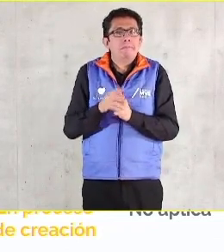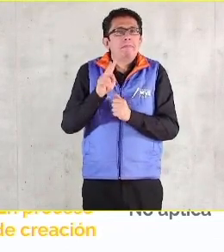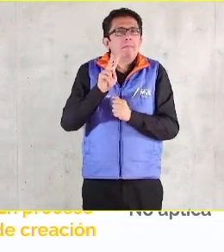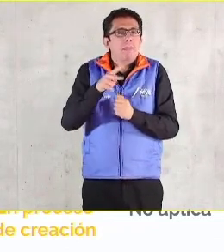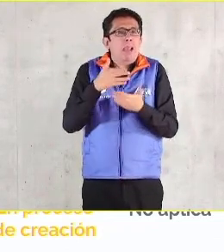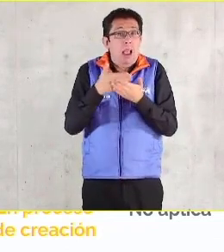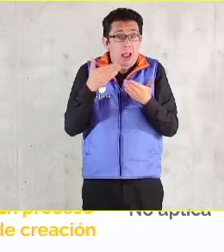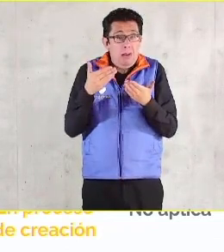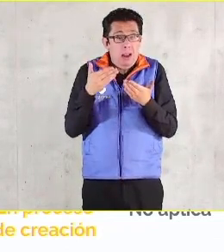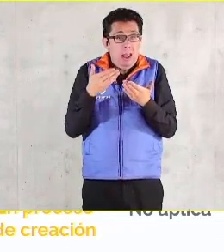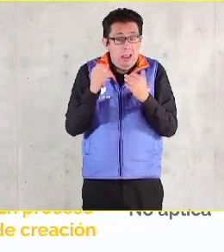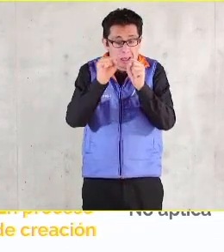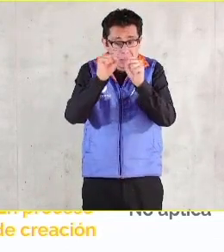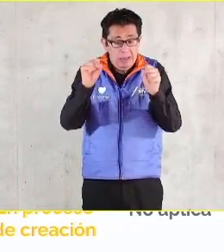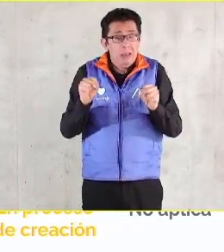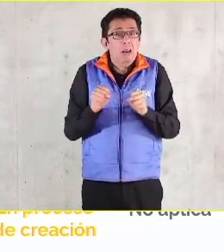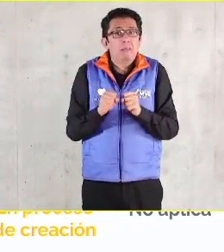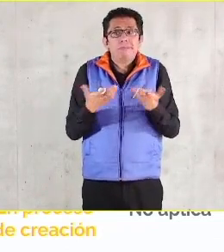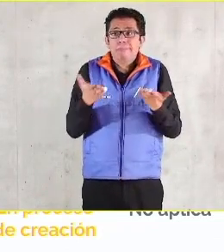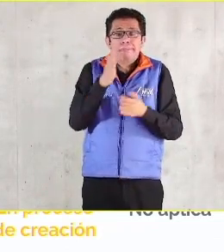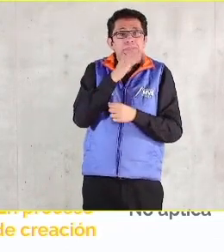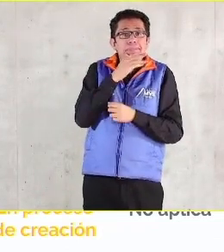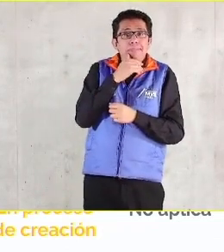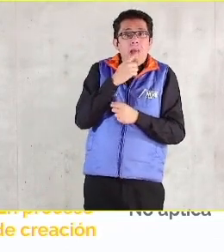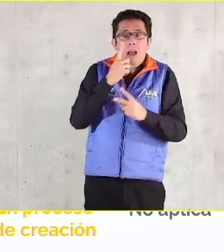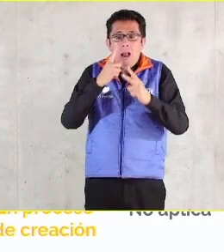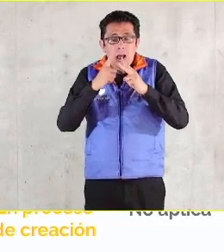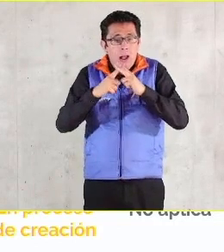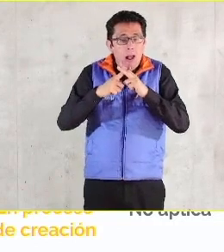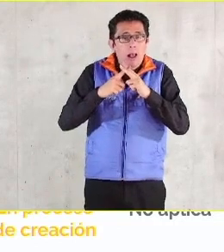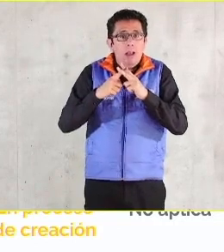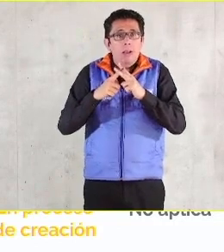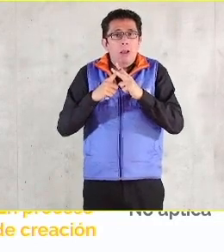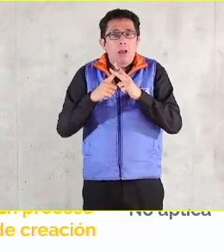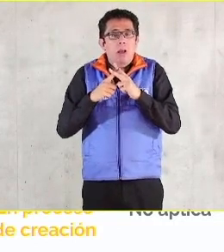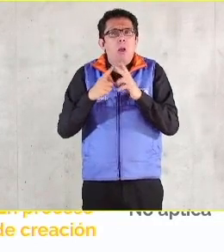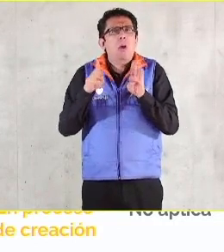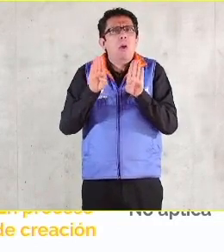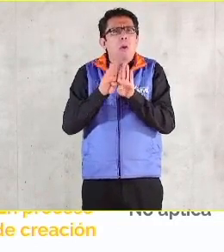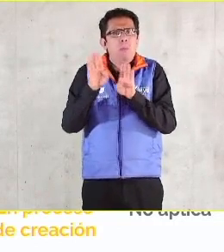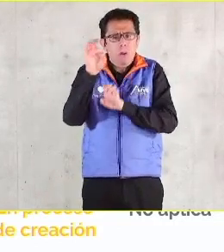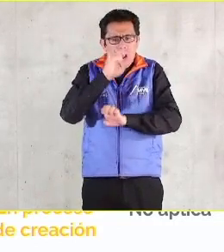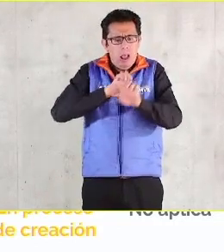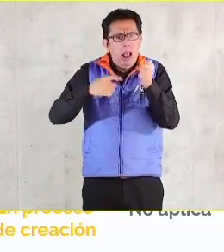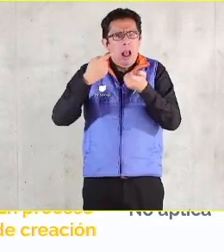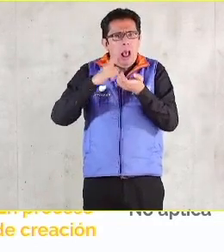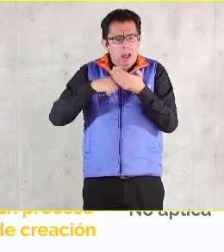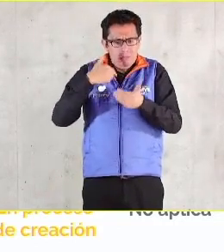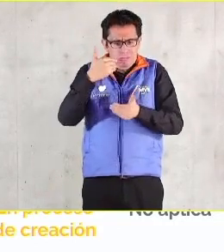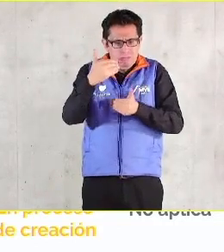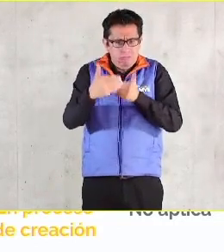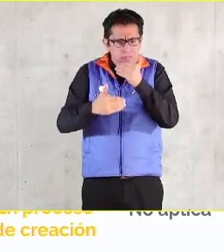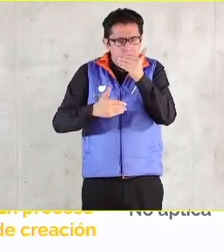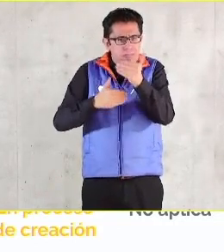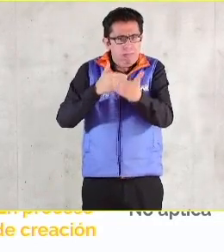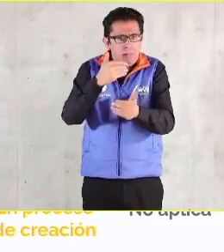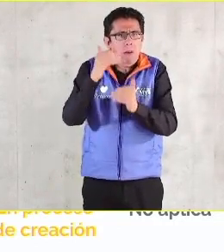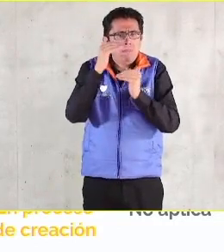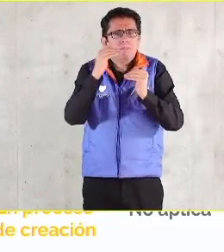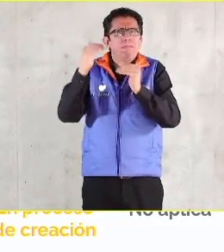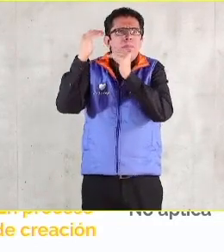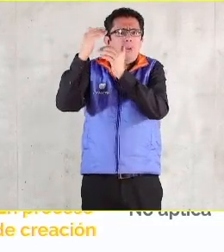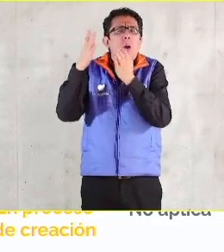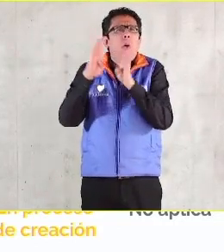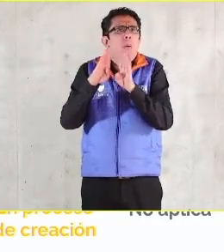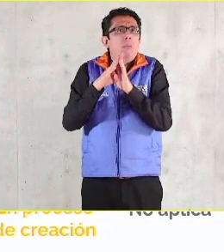sistema actual de determinar el nivel de maduración que tenía la empresa en un ámbito o subámbito.